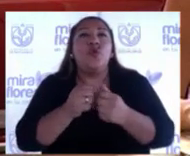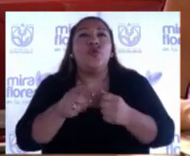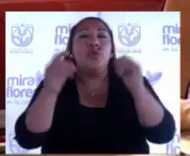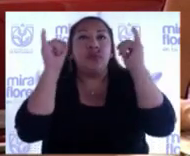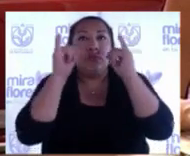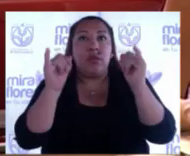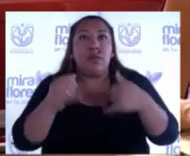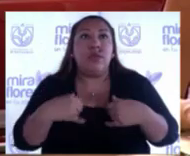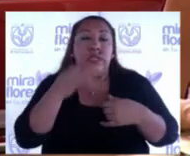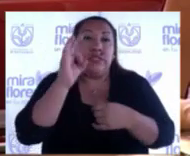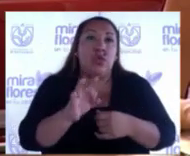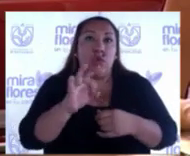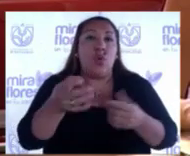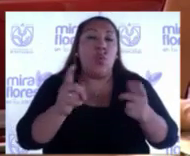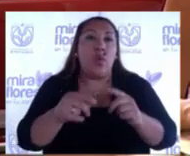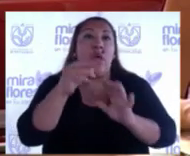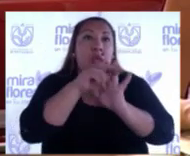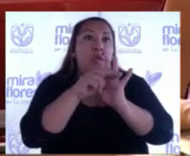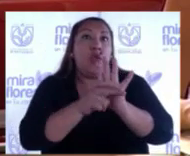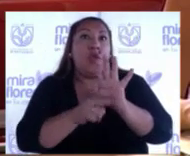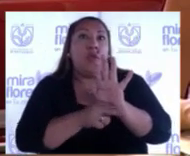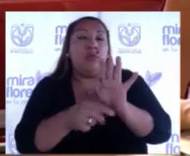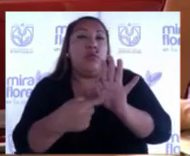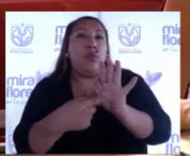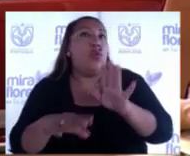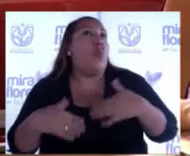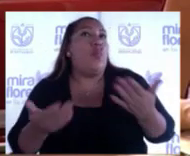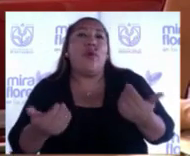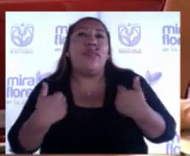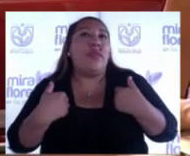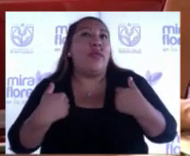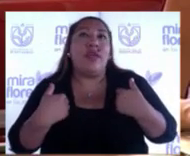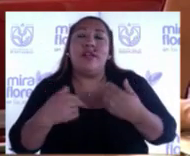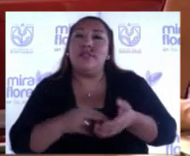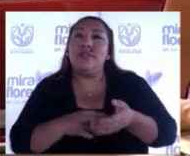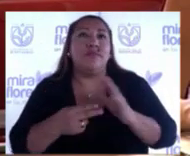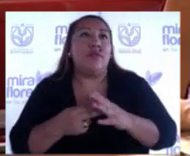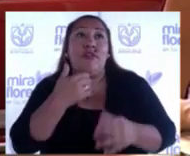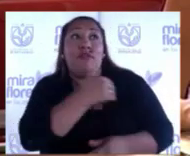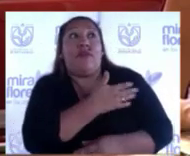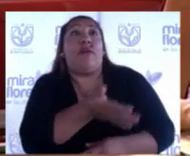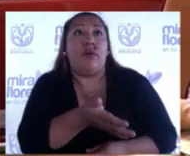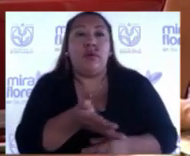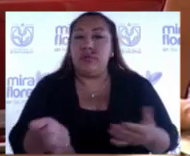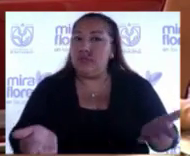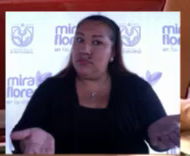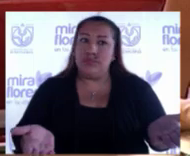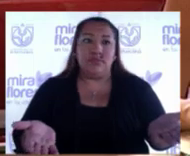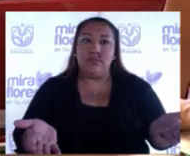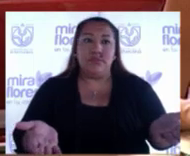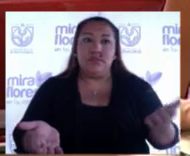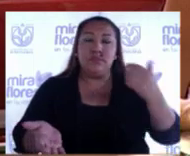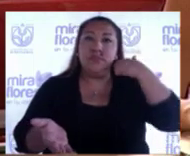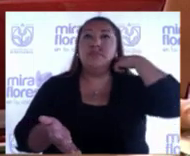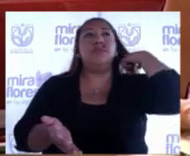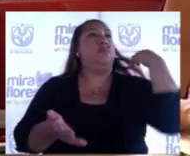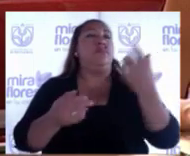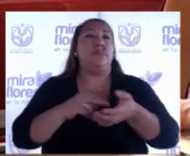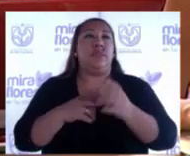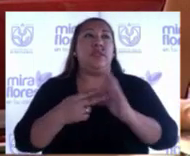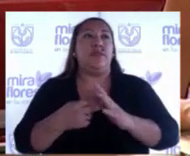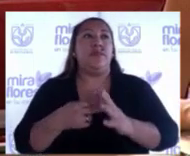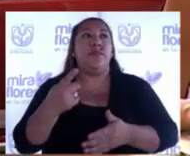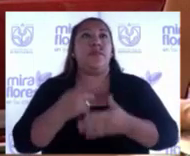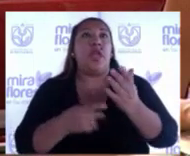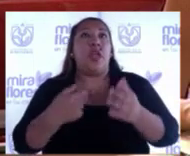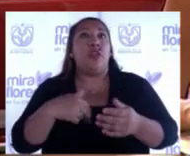apreciación, al haber una normativa no puede tener la categoría de privilegio. Privilegio sería